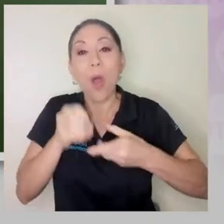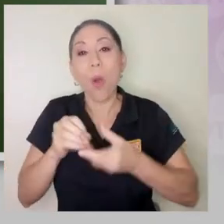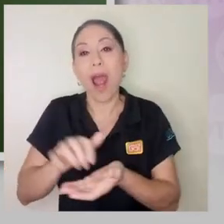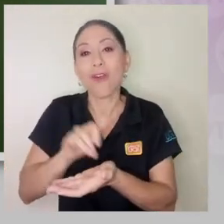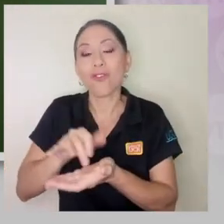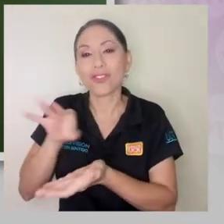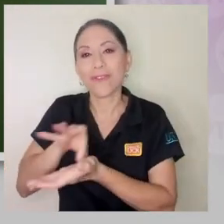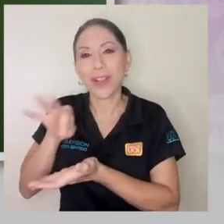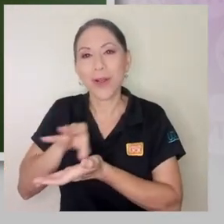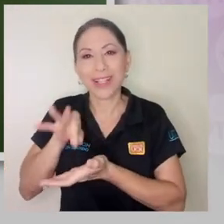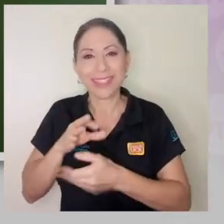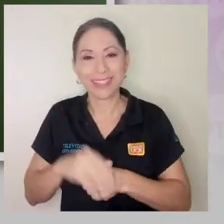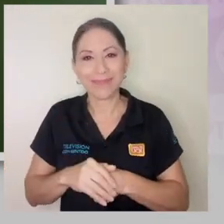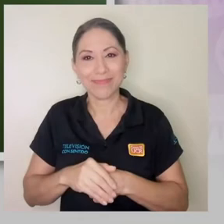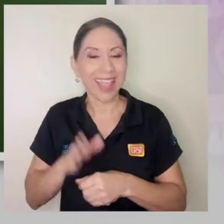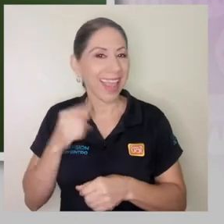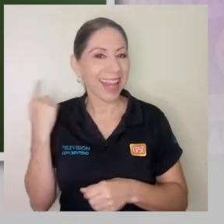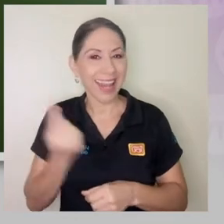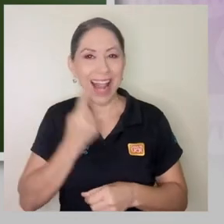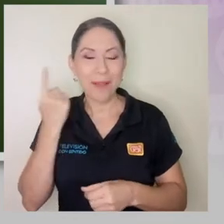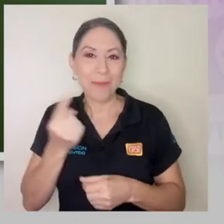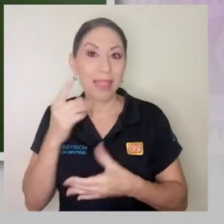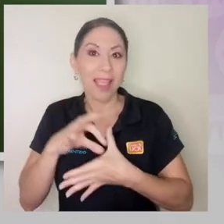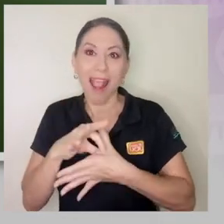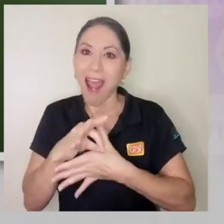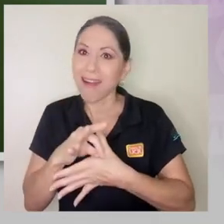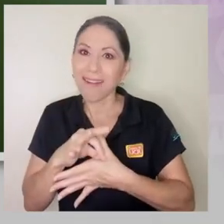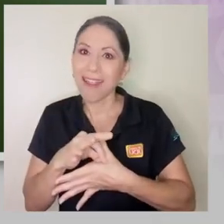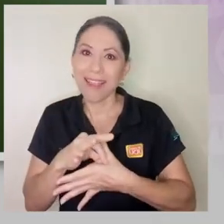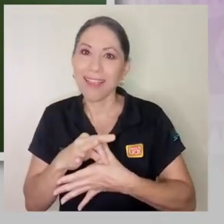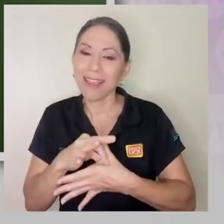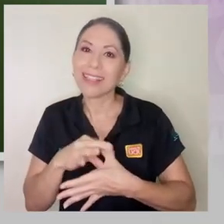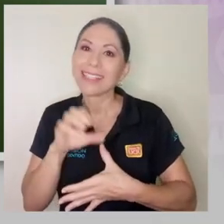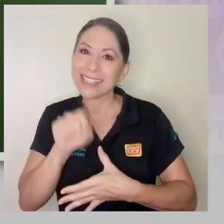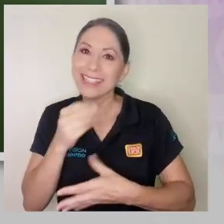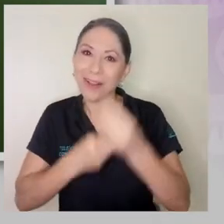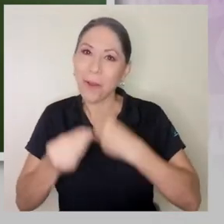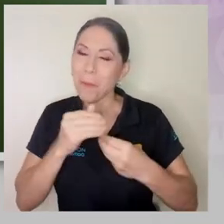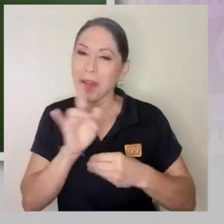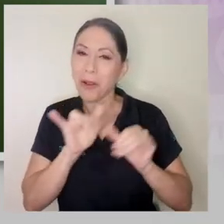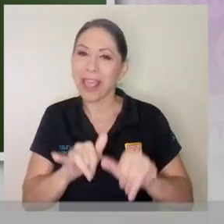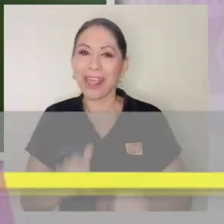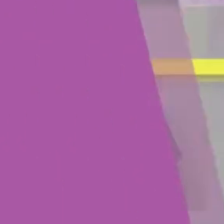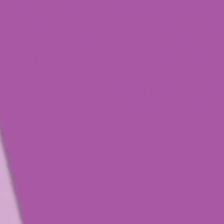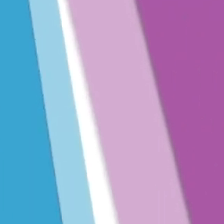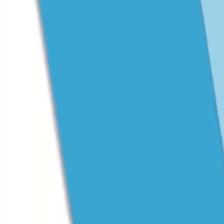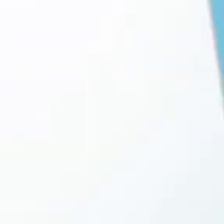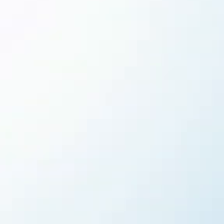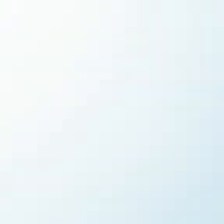frijoles, ¿verdad? Generalmente productos cárnicos no quedan.